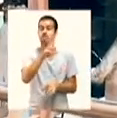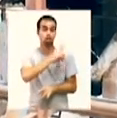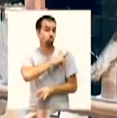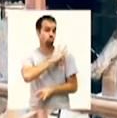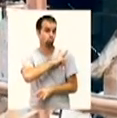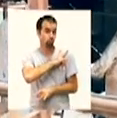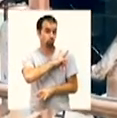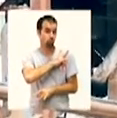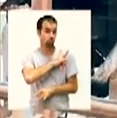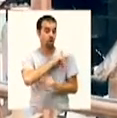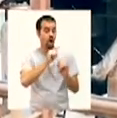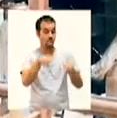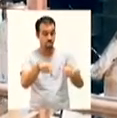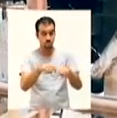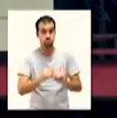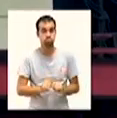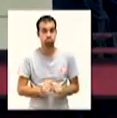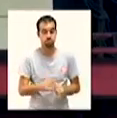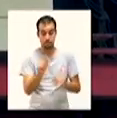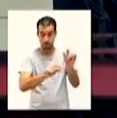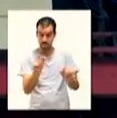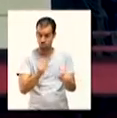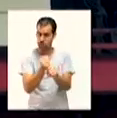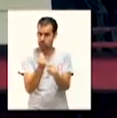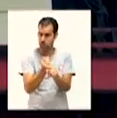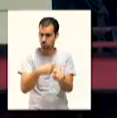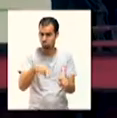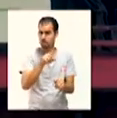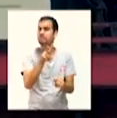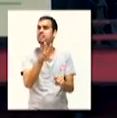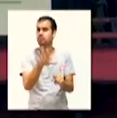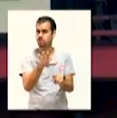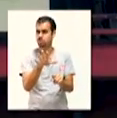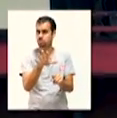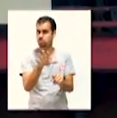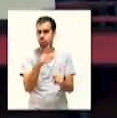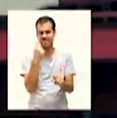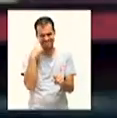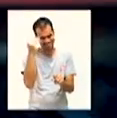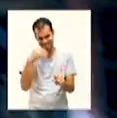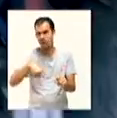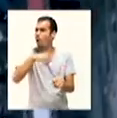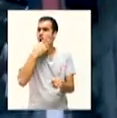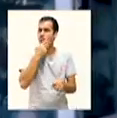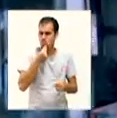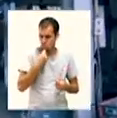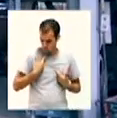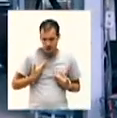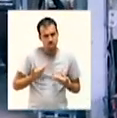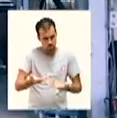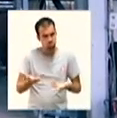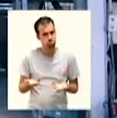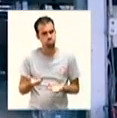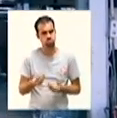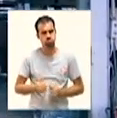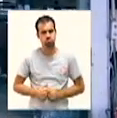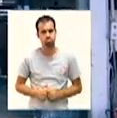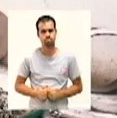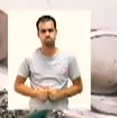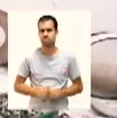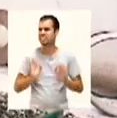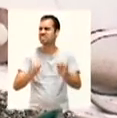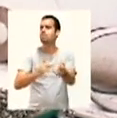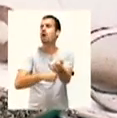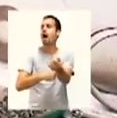solamente. Entonces, a veces decimos, los jóvenes sí pueden, los jóvenes pueden dar el paso al frente como siempre nos